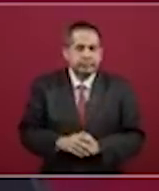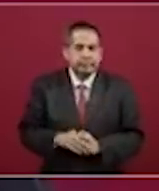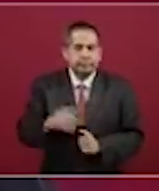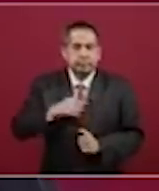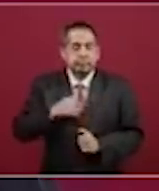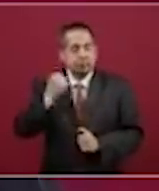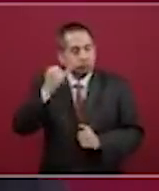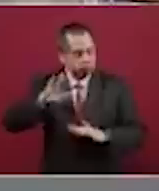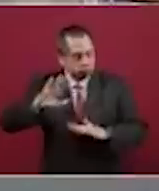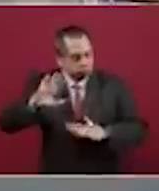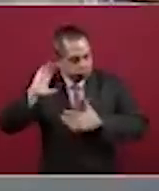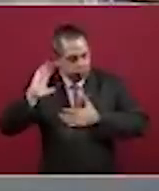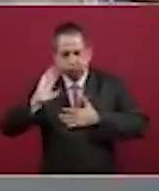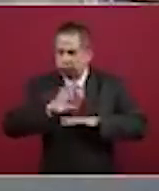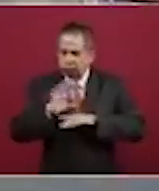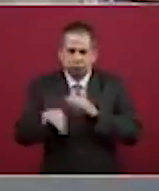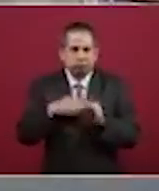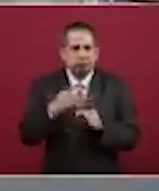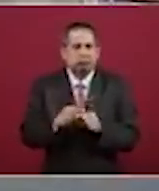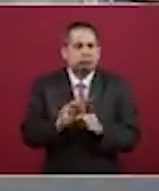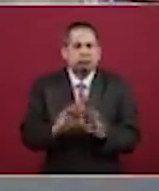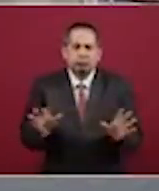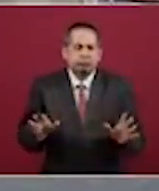Yo hice ese compromiso